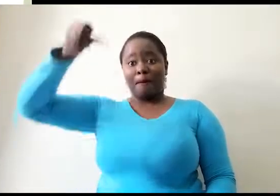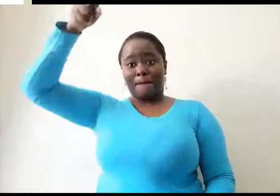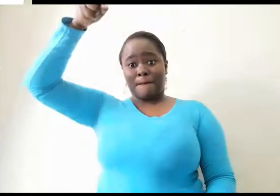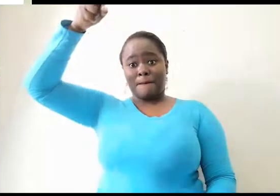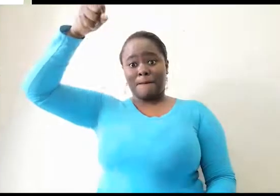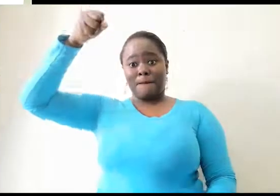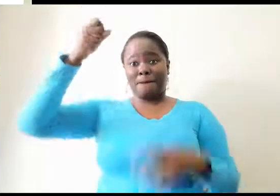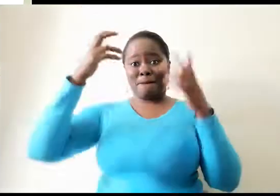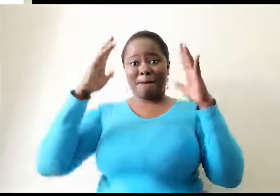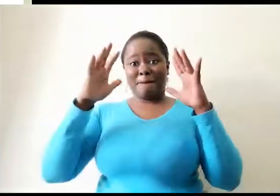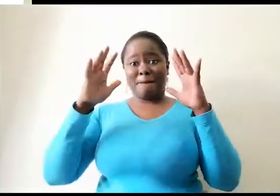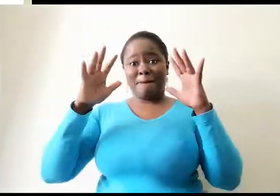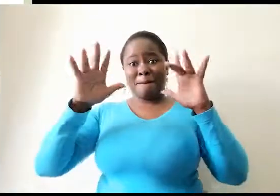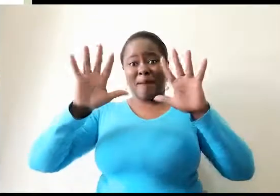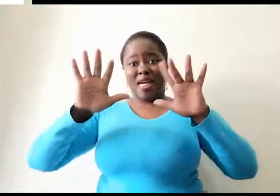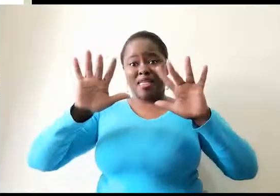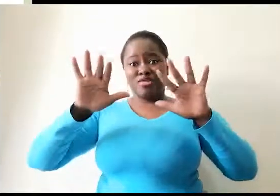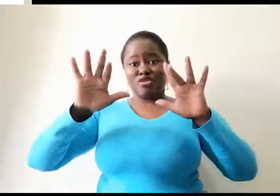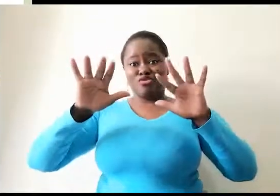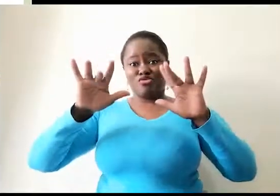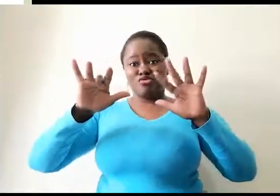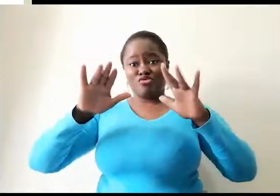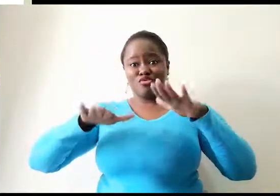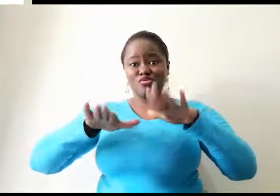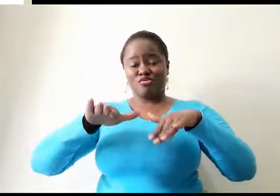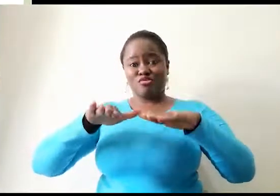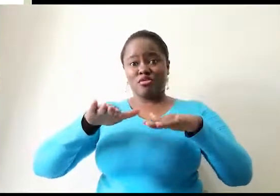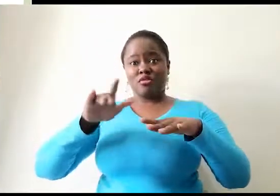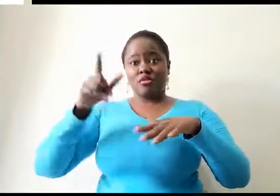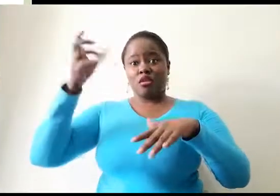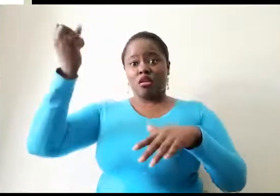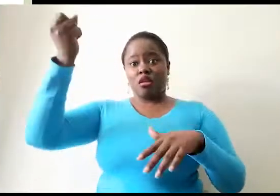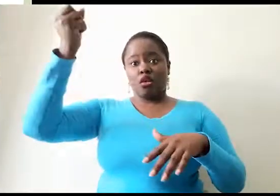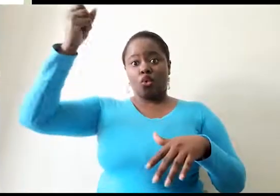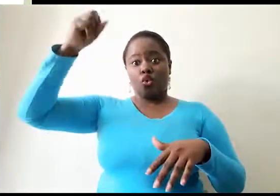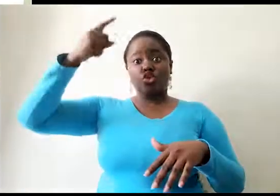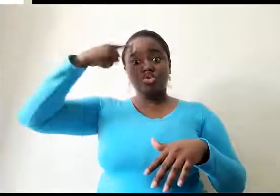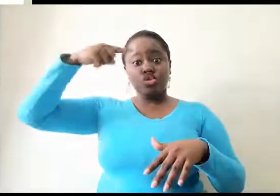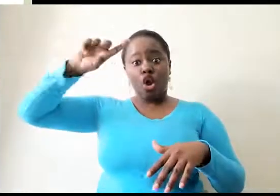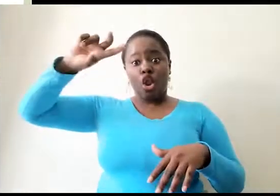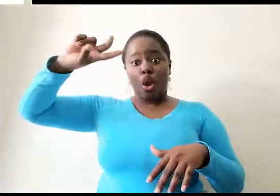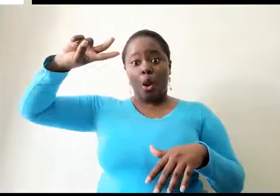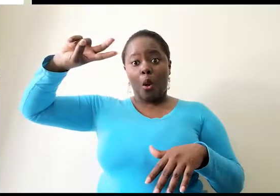arriba, él en su trayectoria hacia abajo